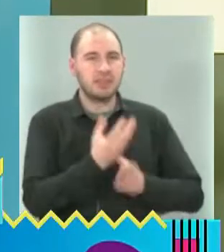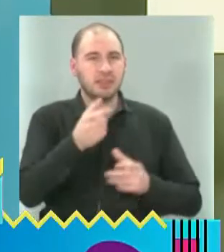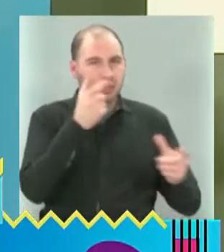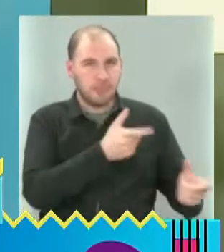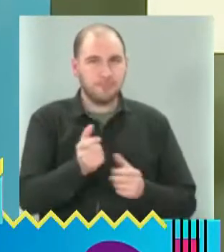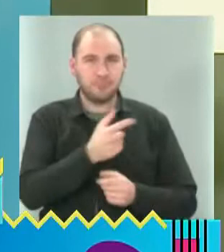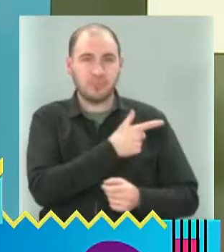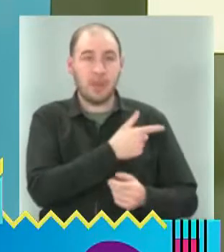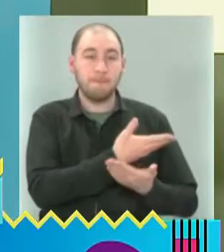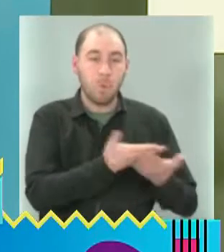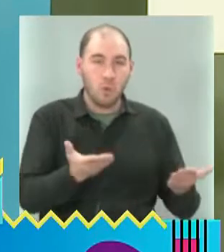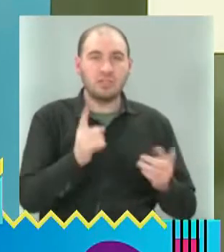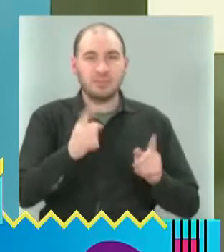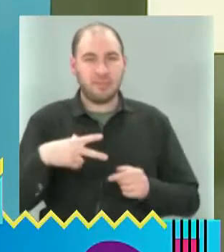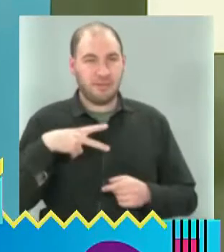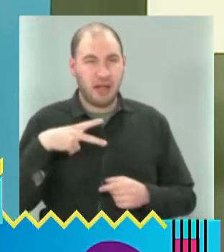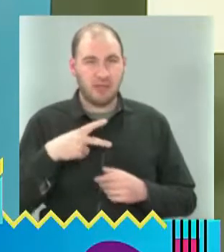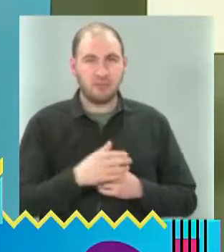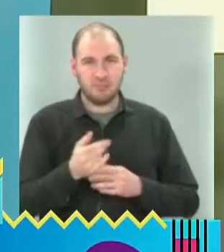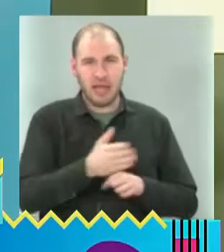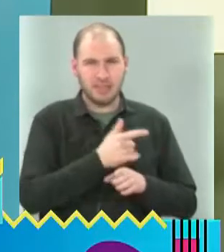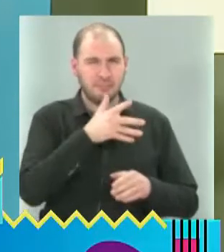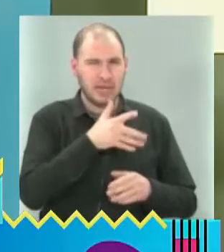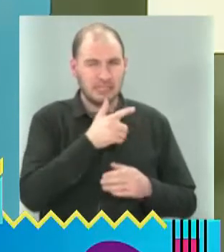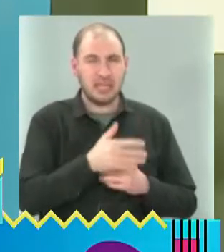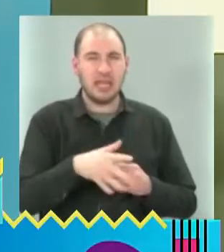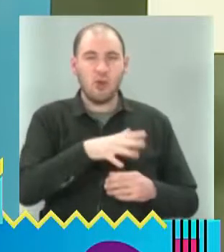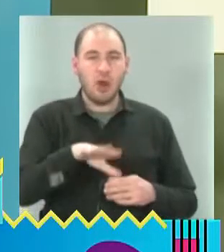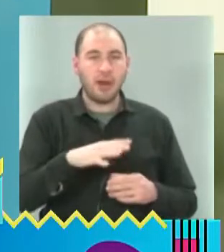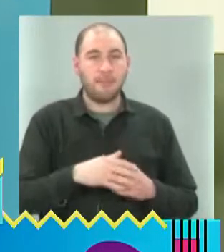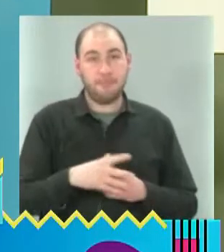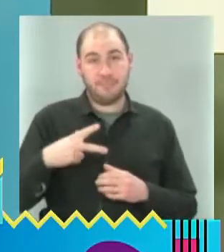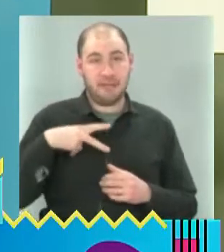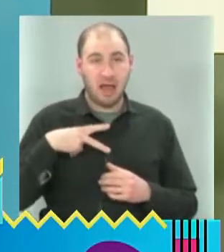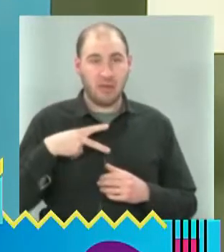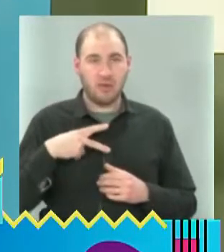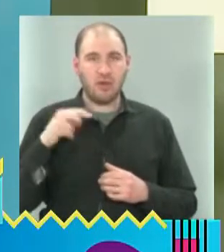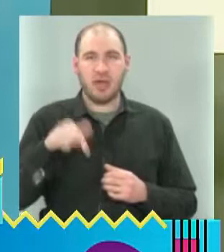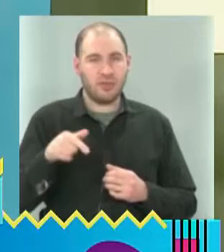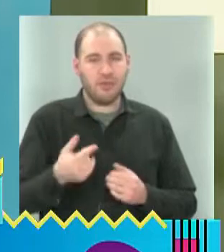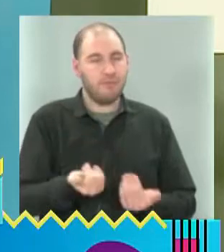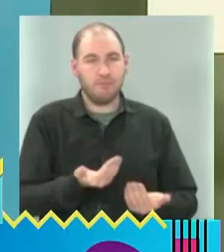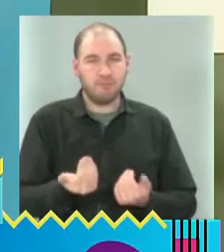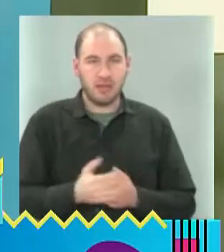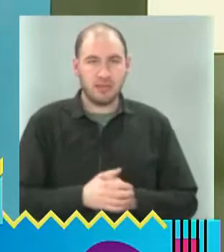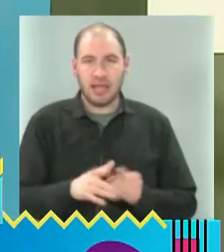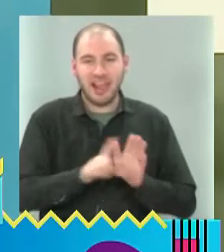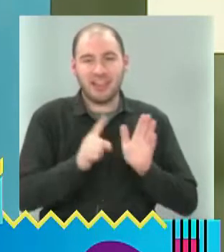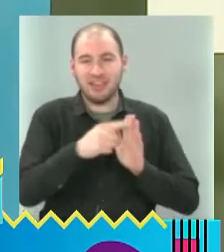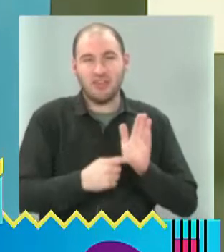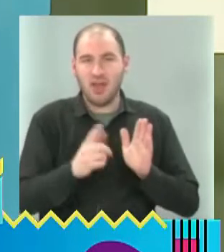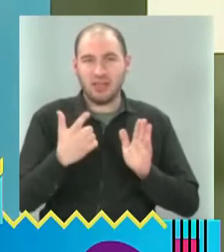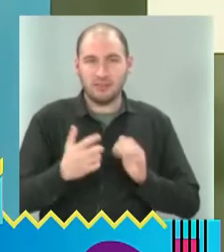control tanto en el ámbito público como privado, que recién entendíamos que en el ámbito privado eso todavía no está